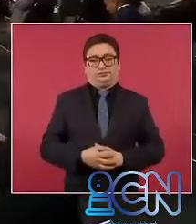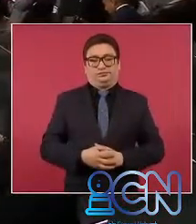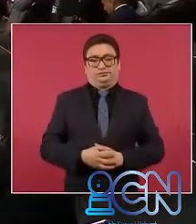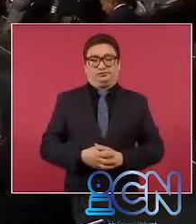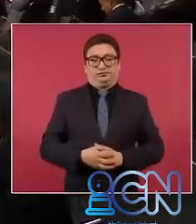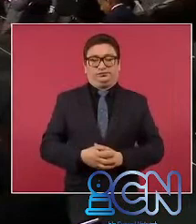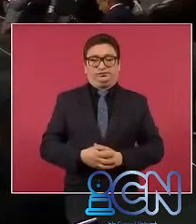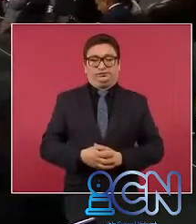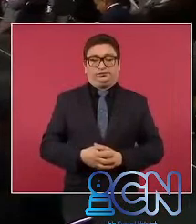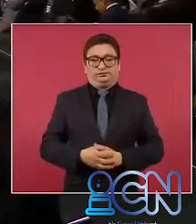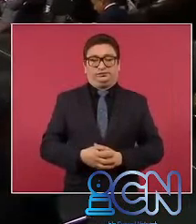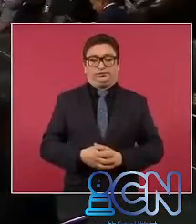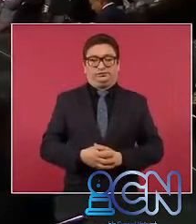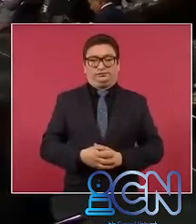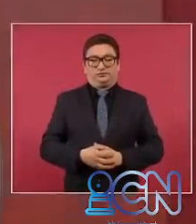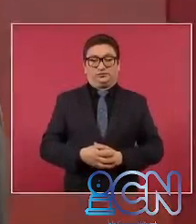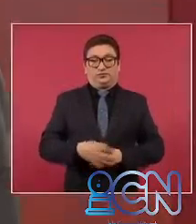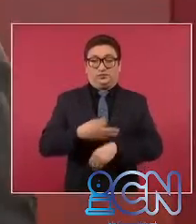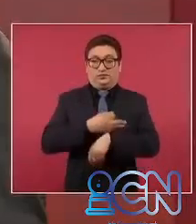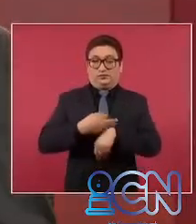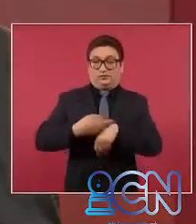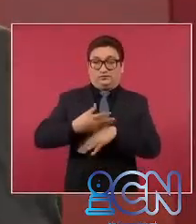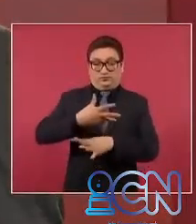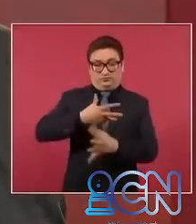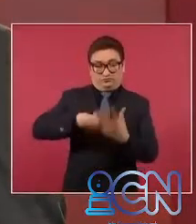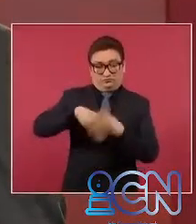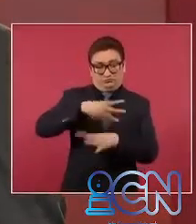la convivencia familiar.